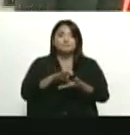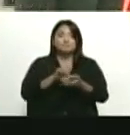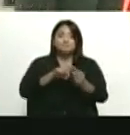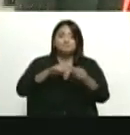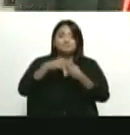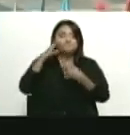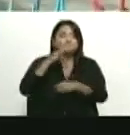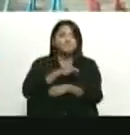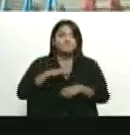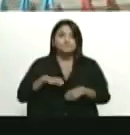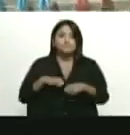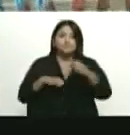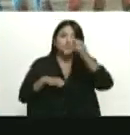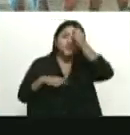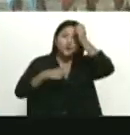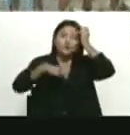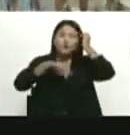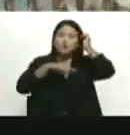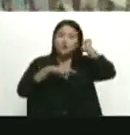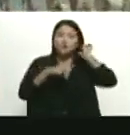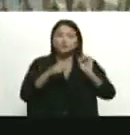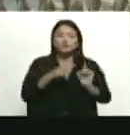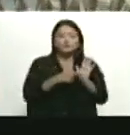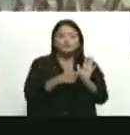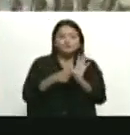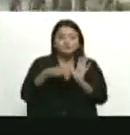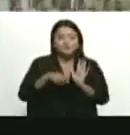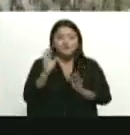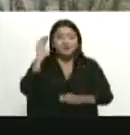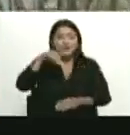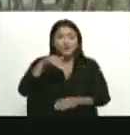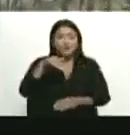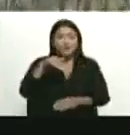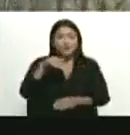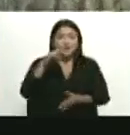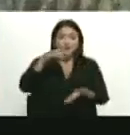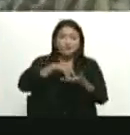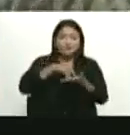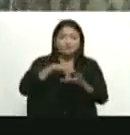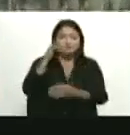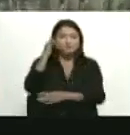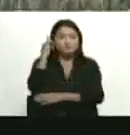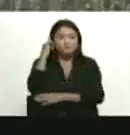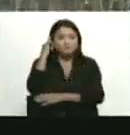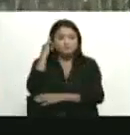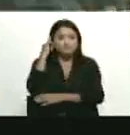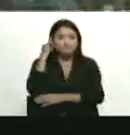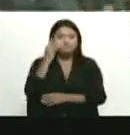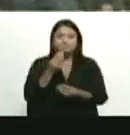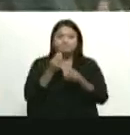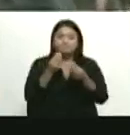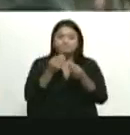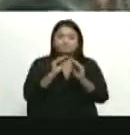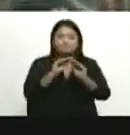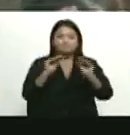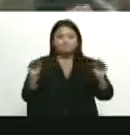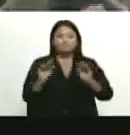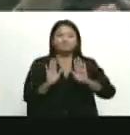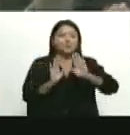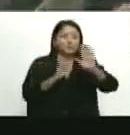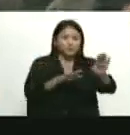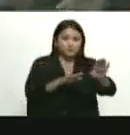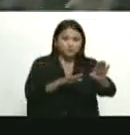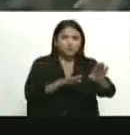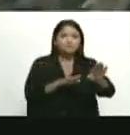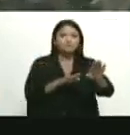Bolivariana. Hallamos nuestras voces en Aragua, Carabobo y Yaracuy y le expresamos nuestro inquebrantable respaldo